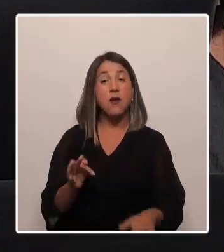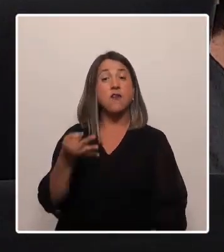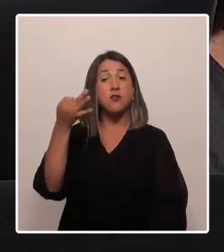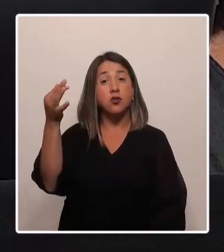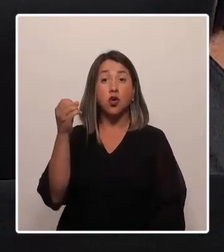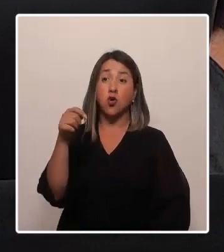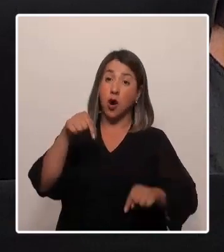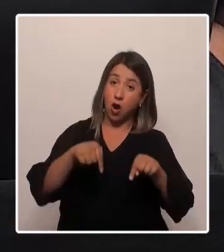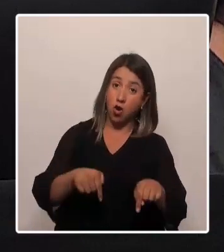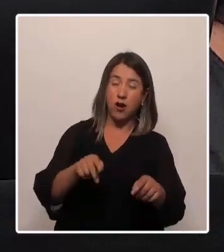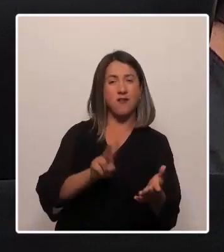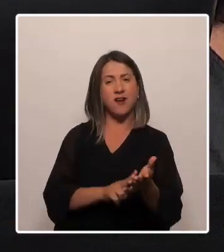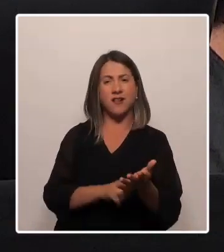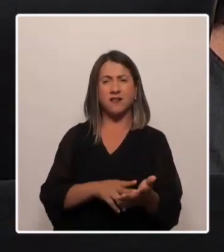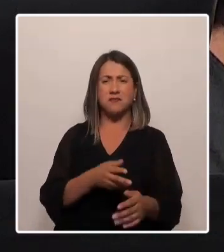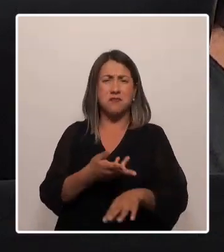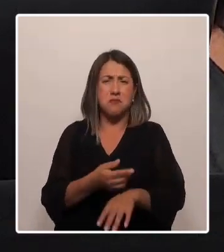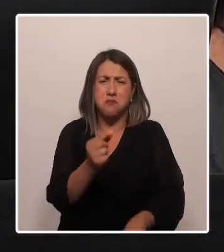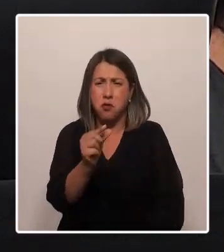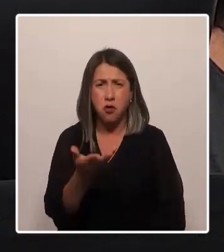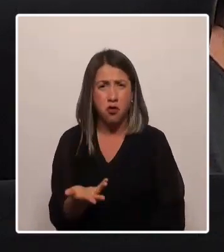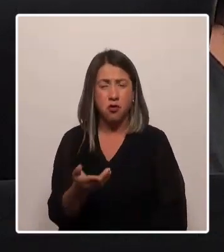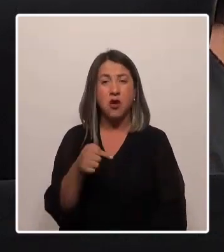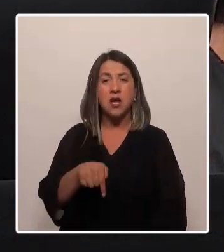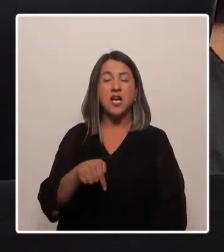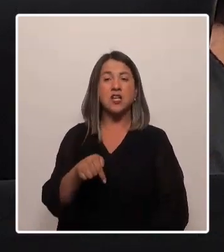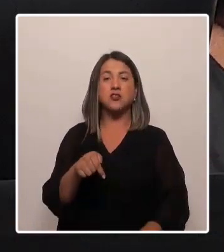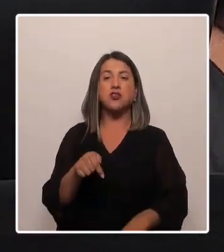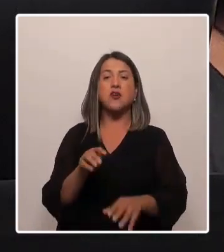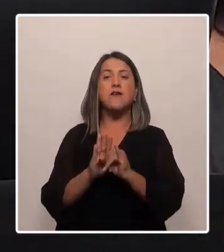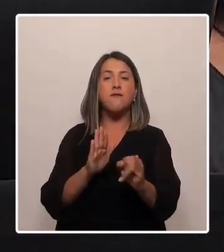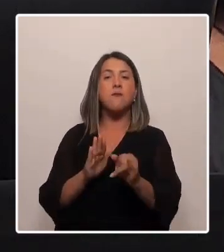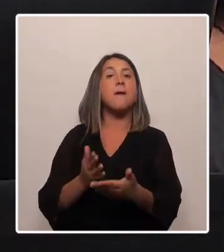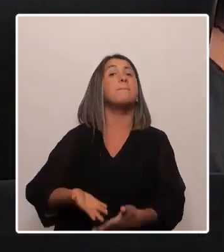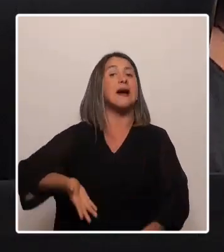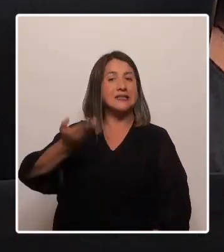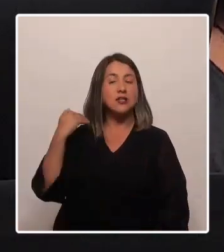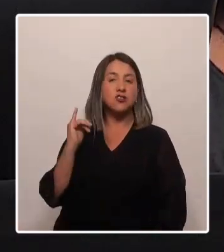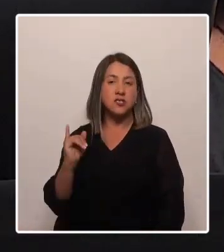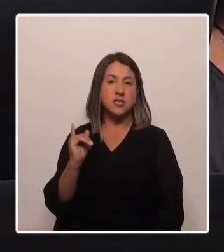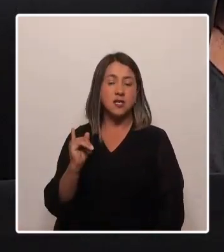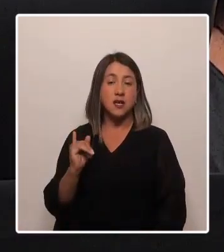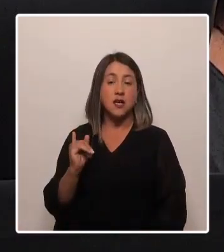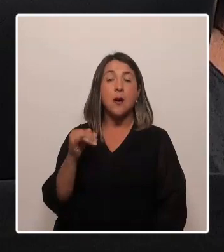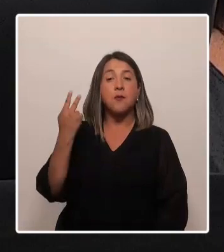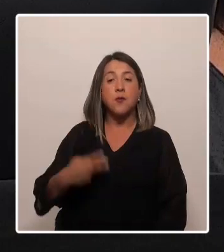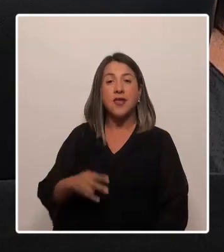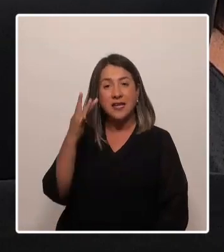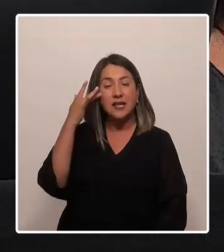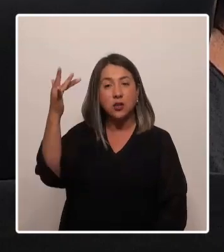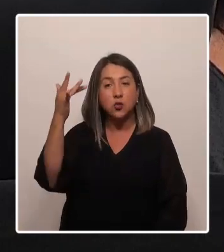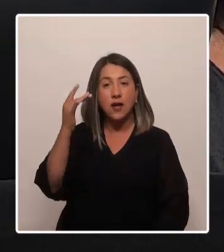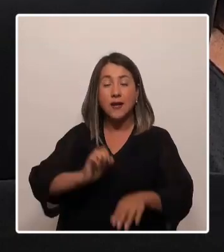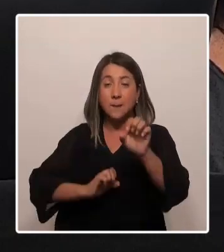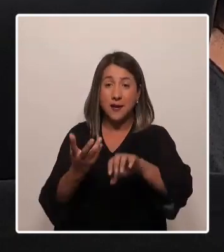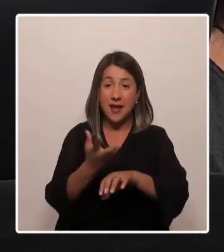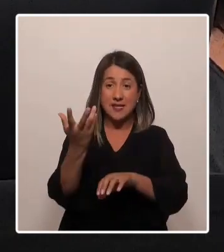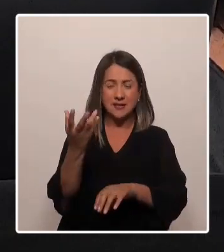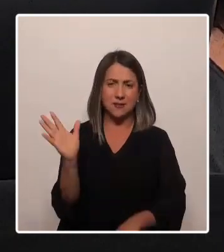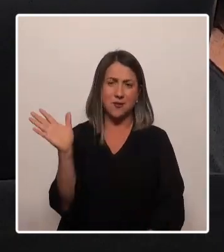realidad tiene muy poco. Este es un informe de pasado que precariza la propiedad intelectual e industrial y respecto del cual se